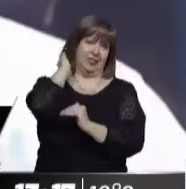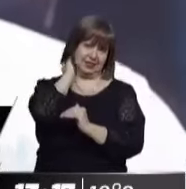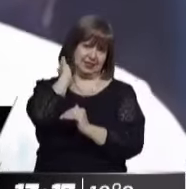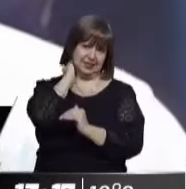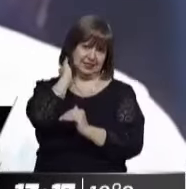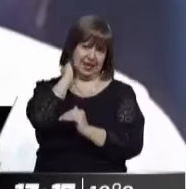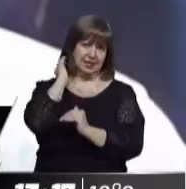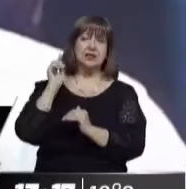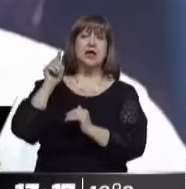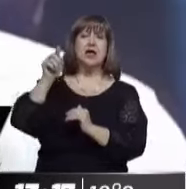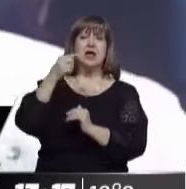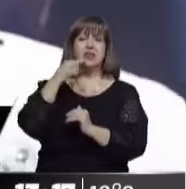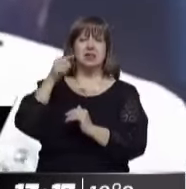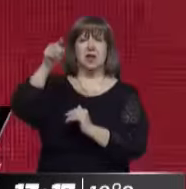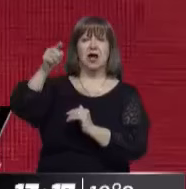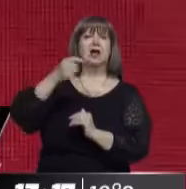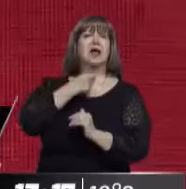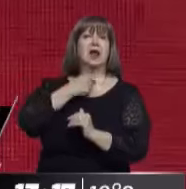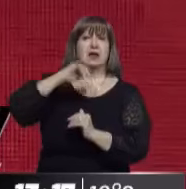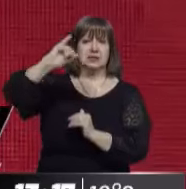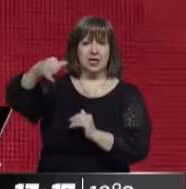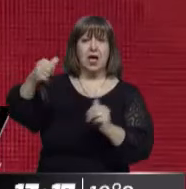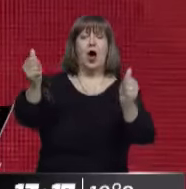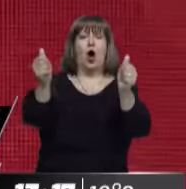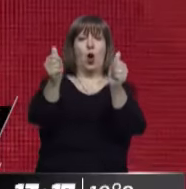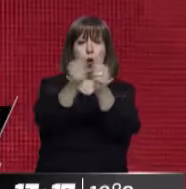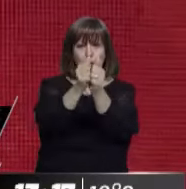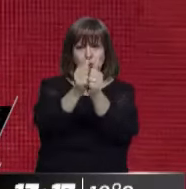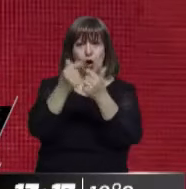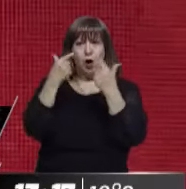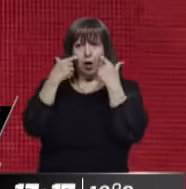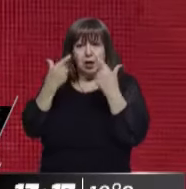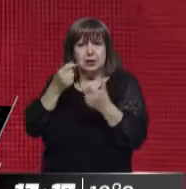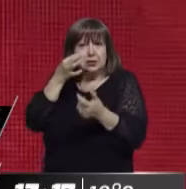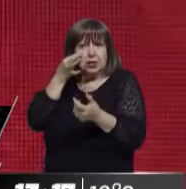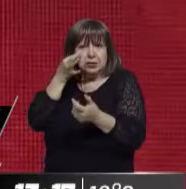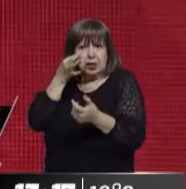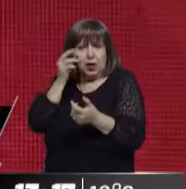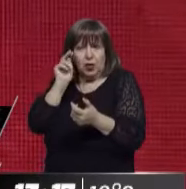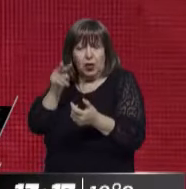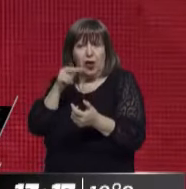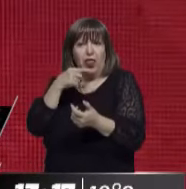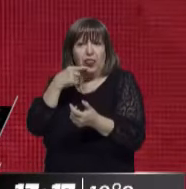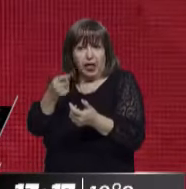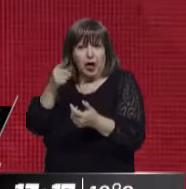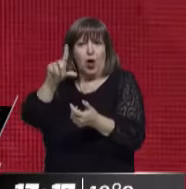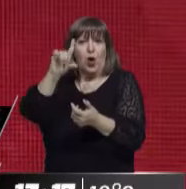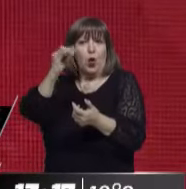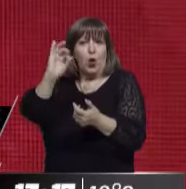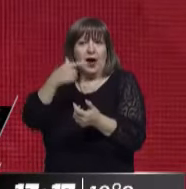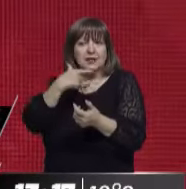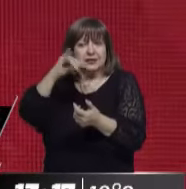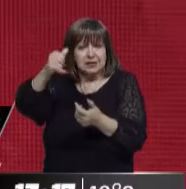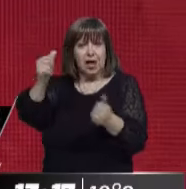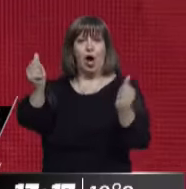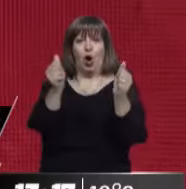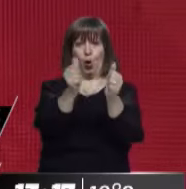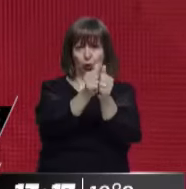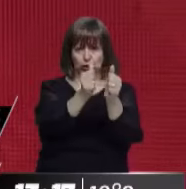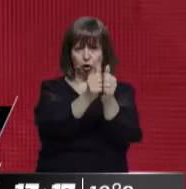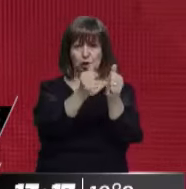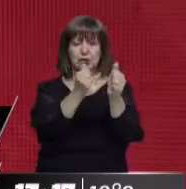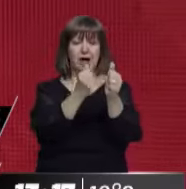el consentimiento absoluto delante de mucha gente de Lucas Benvenuto. Y dice